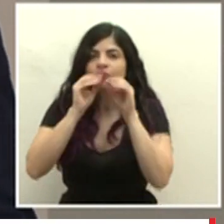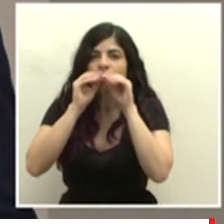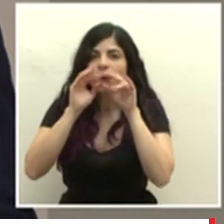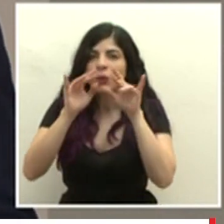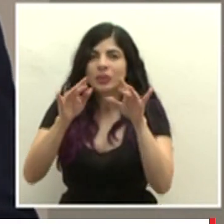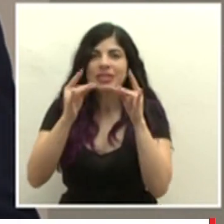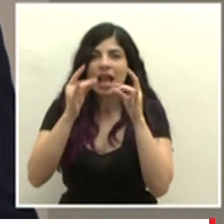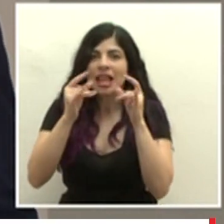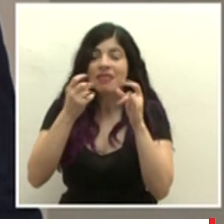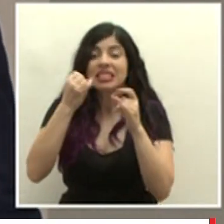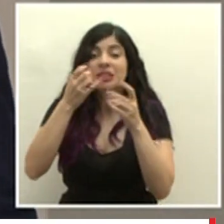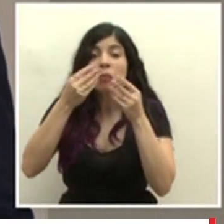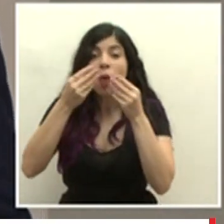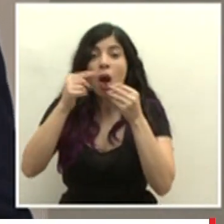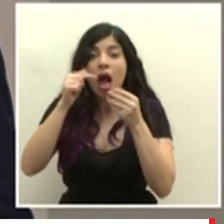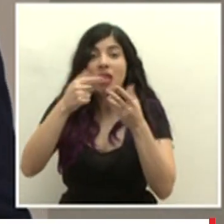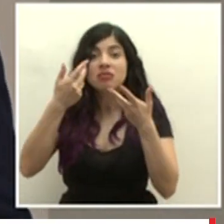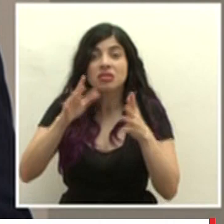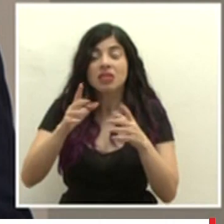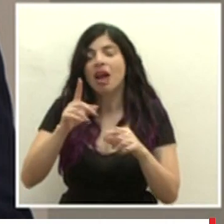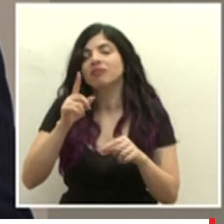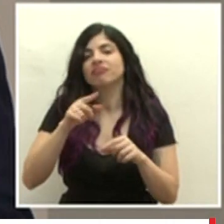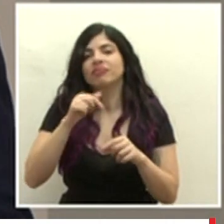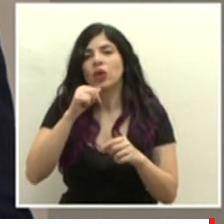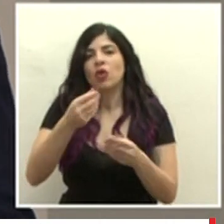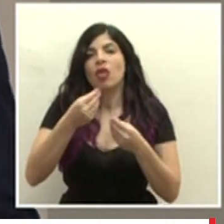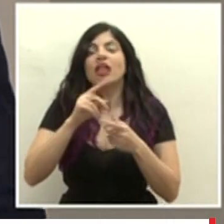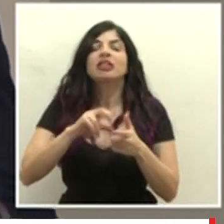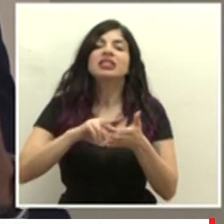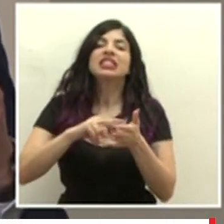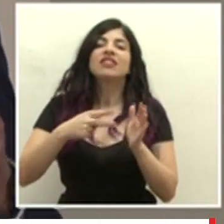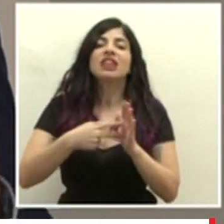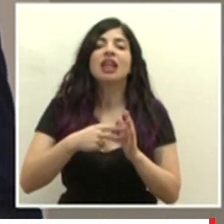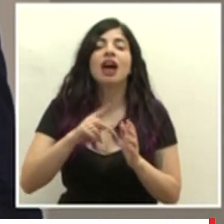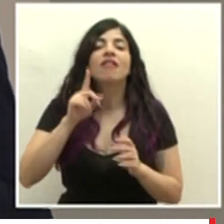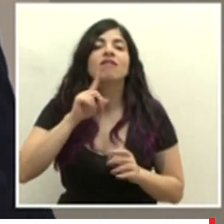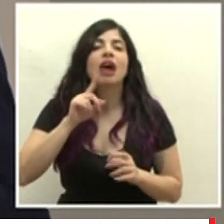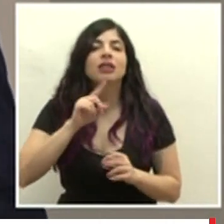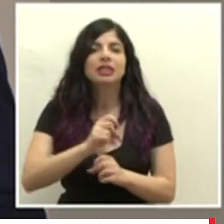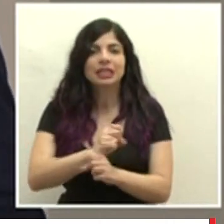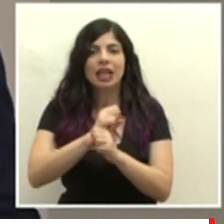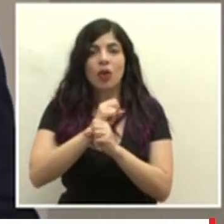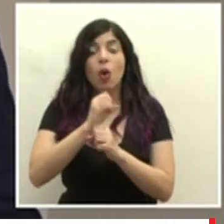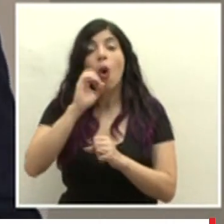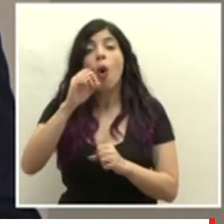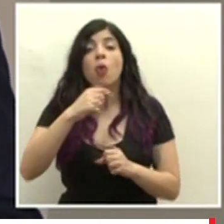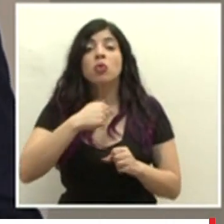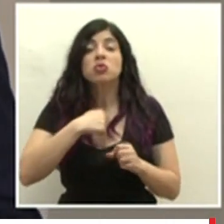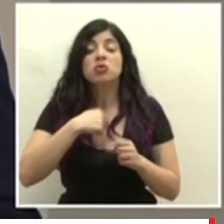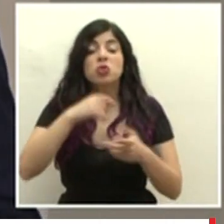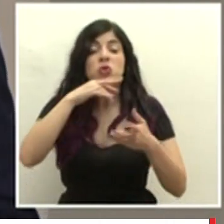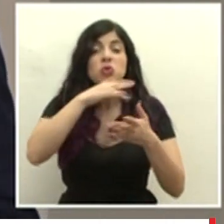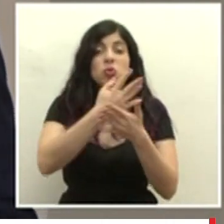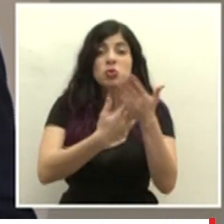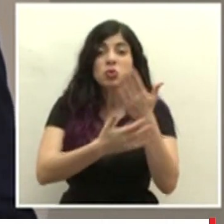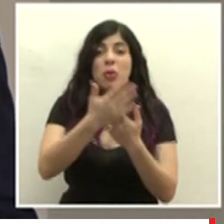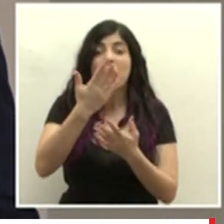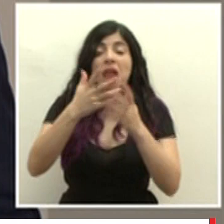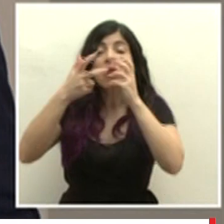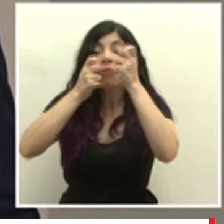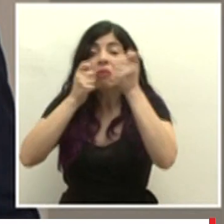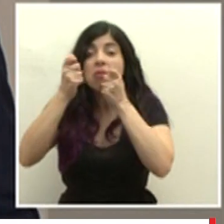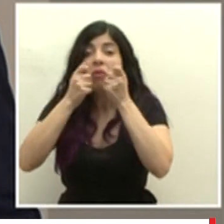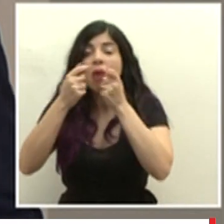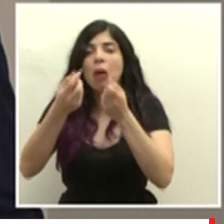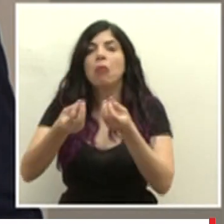las gotas de saliva, y eso más bien pues confiere una falsa seguridad. Si no la manipulamos bien, igual podemos contaminar y más bien contaminar otras superficies